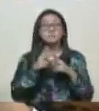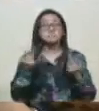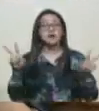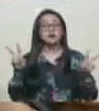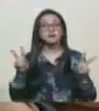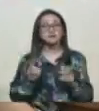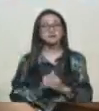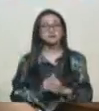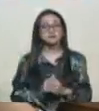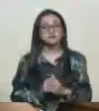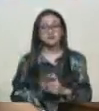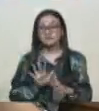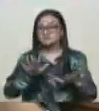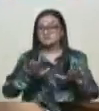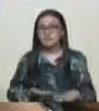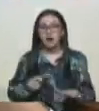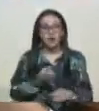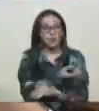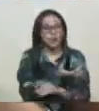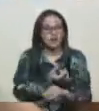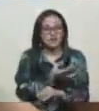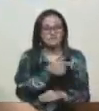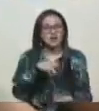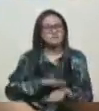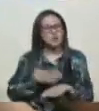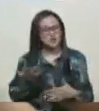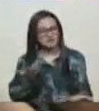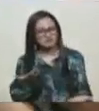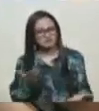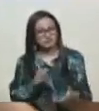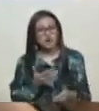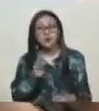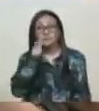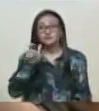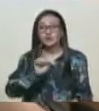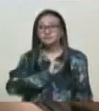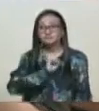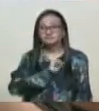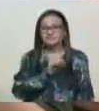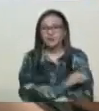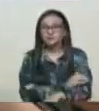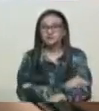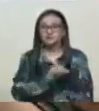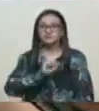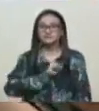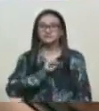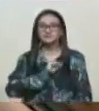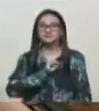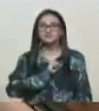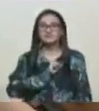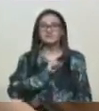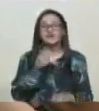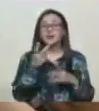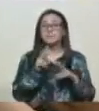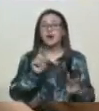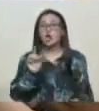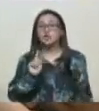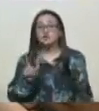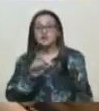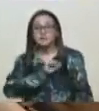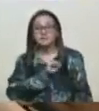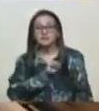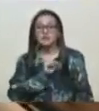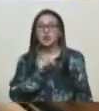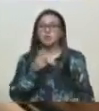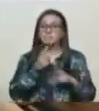hizo la tranquilidad en el país. ¿Por qué? Hubo temor de la derecha. Pero en verdad la paz no debe hacerse por temor, la paz debe